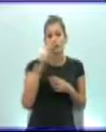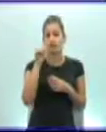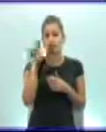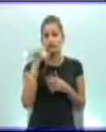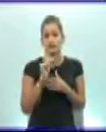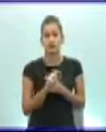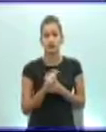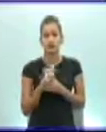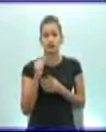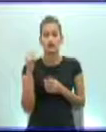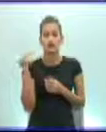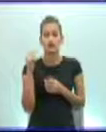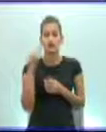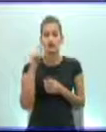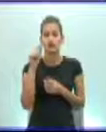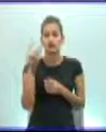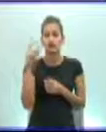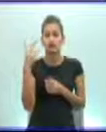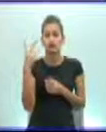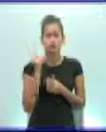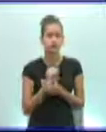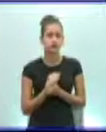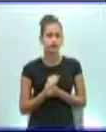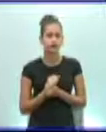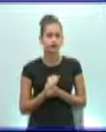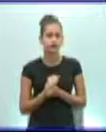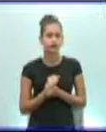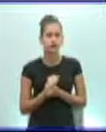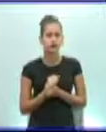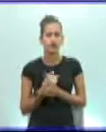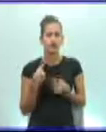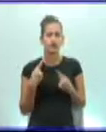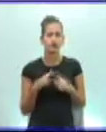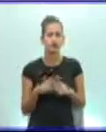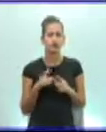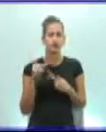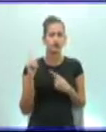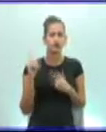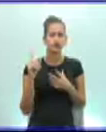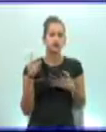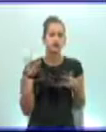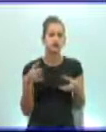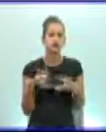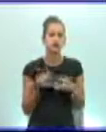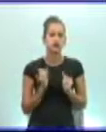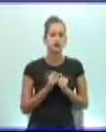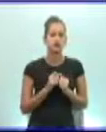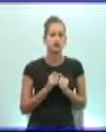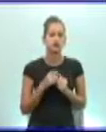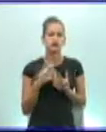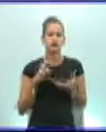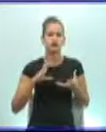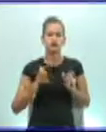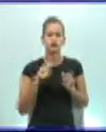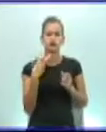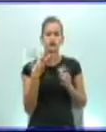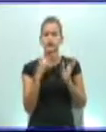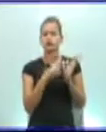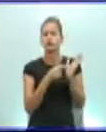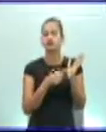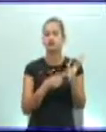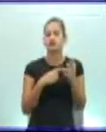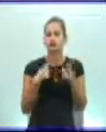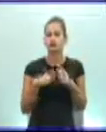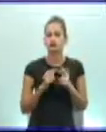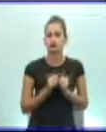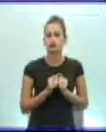y a menos raíz de 2, ¿ok? Pues, en última instancia, este conjunto está formado por estos dos elementos que son la solución, es la idea. Insisto